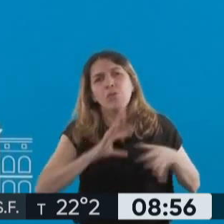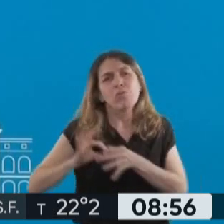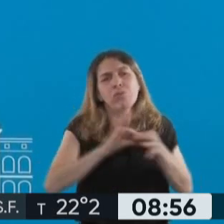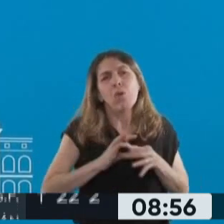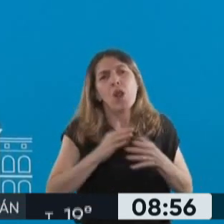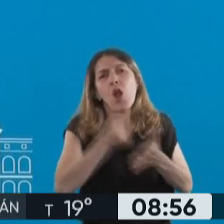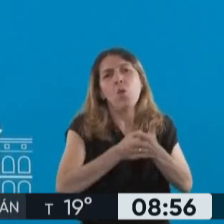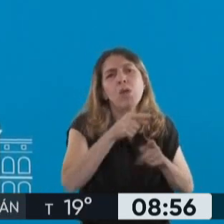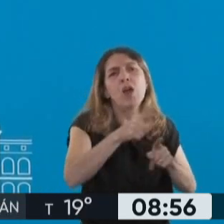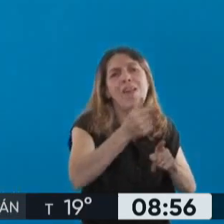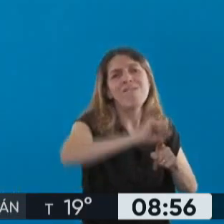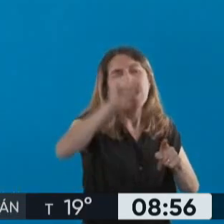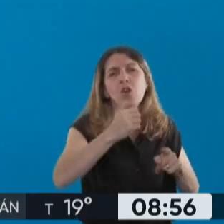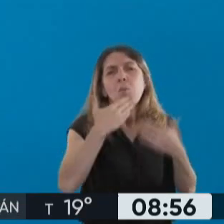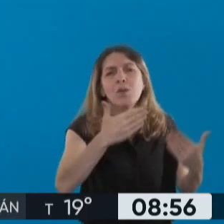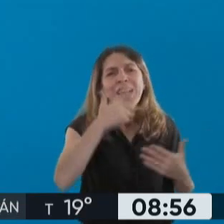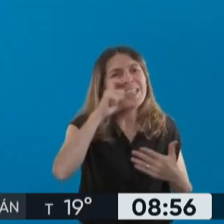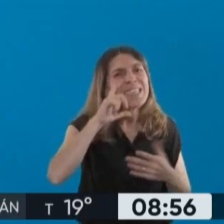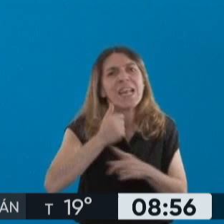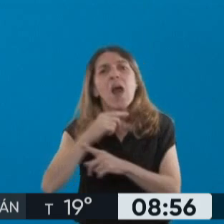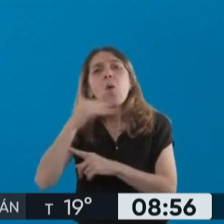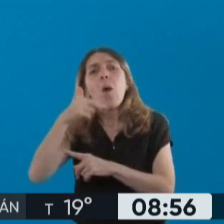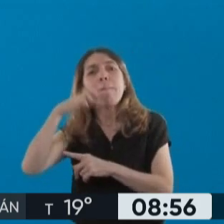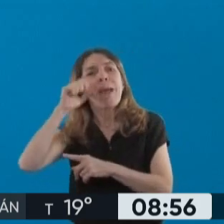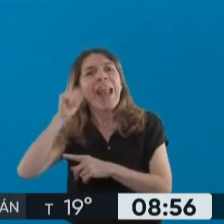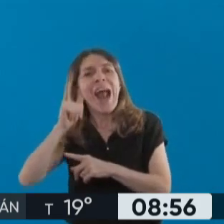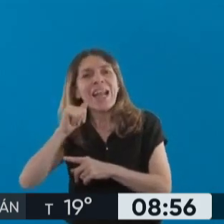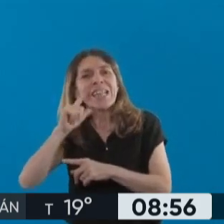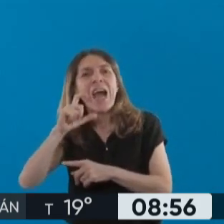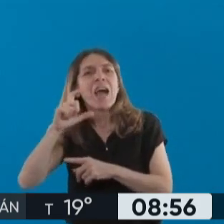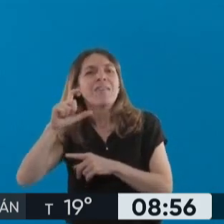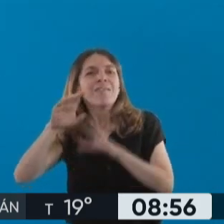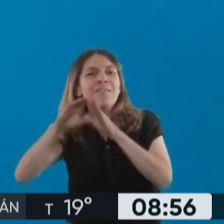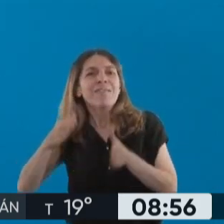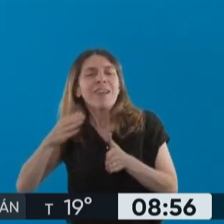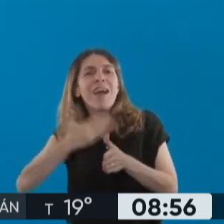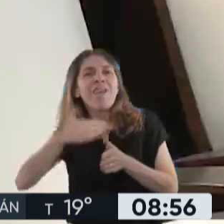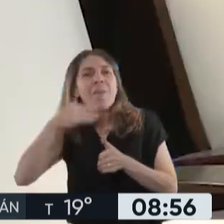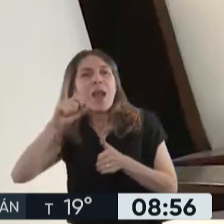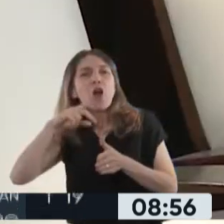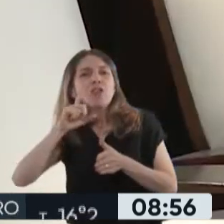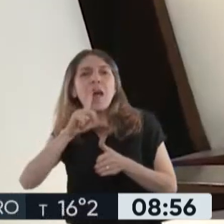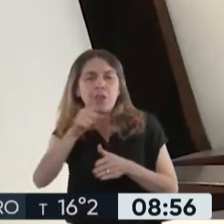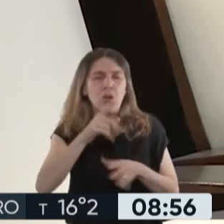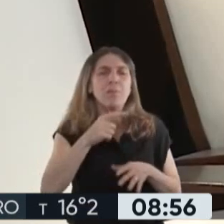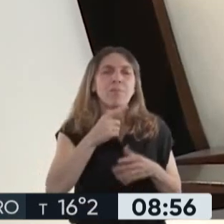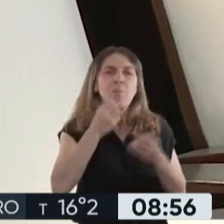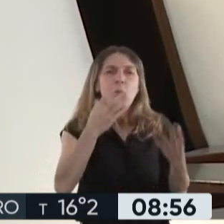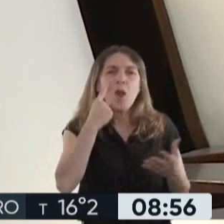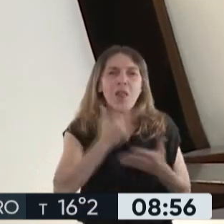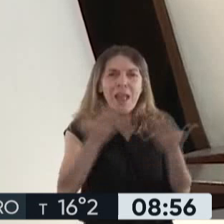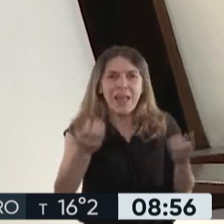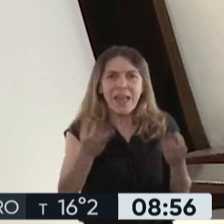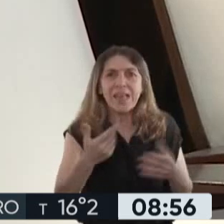Gracias, Cecilia. Juan Pablo Peralta, FM Concierto. ¿Cómo estás, Juan Pablo? Buen día. ¿Cómo estás, Gabriela, para FM Concierto y mi